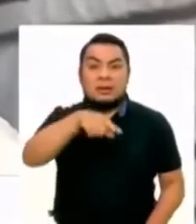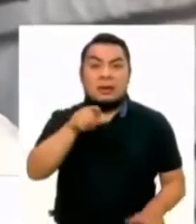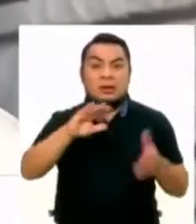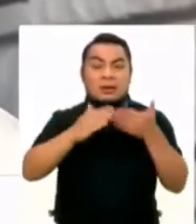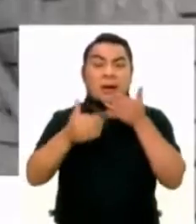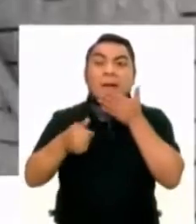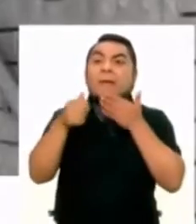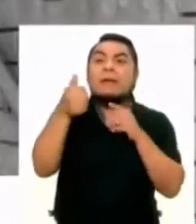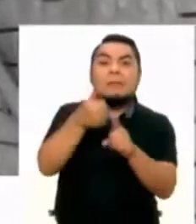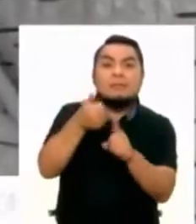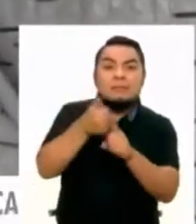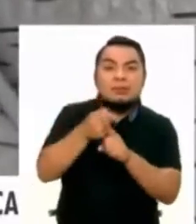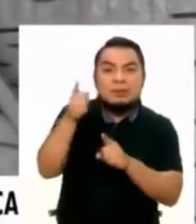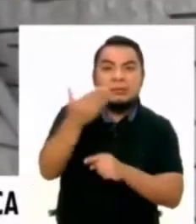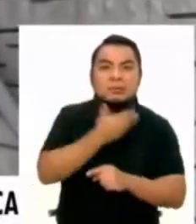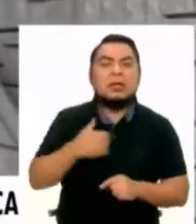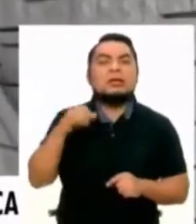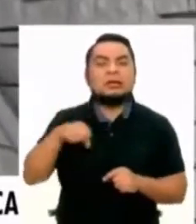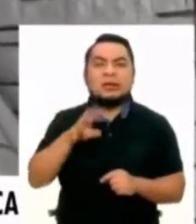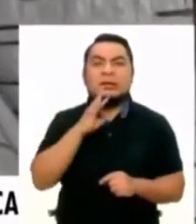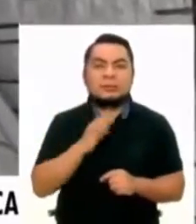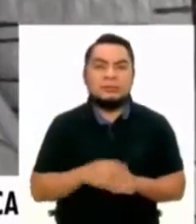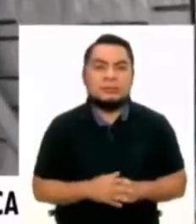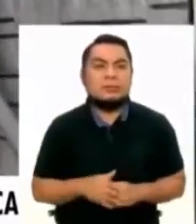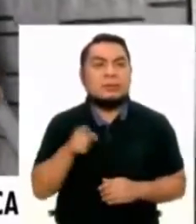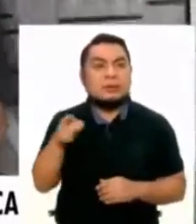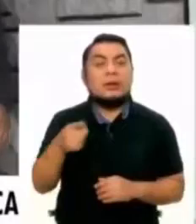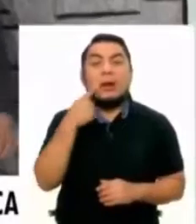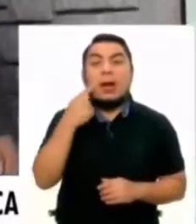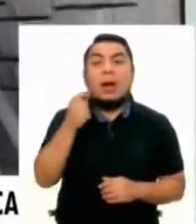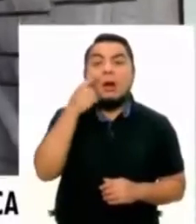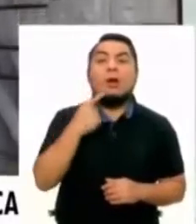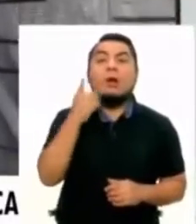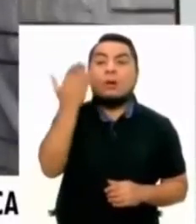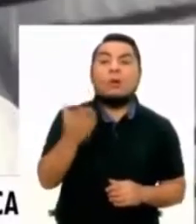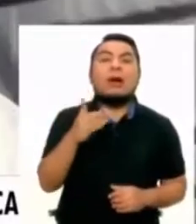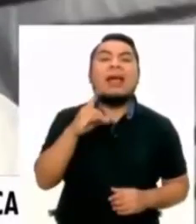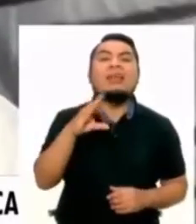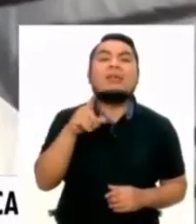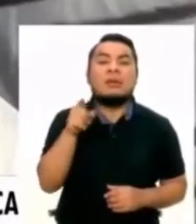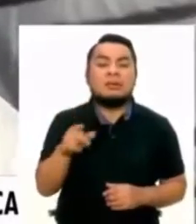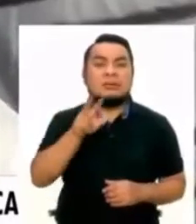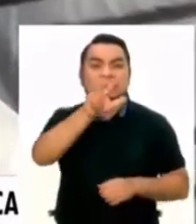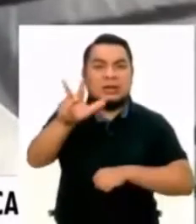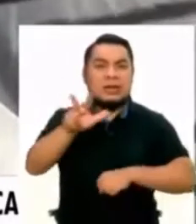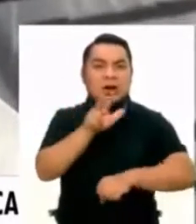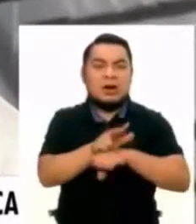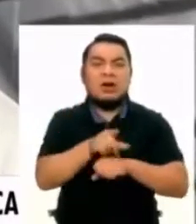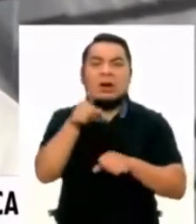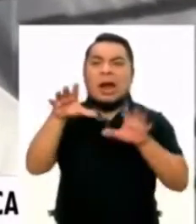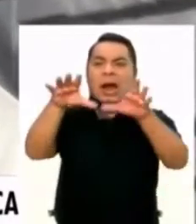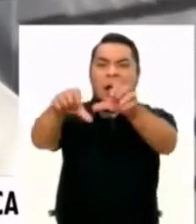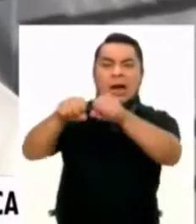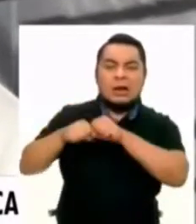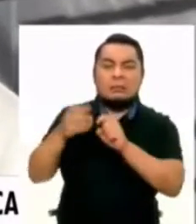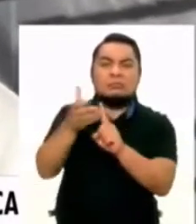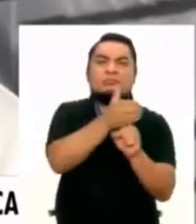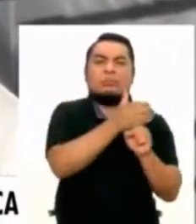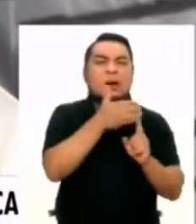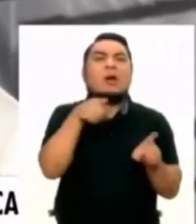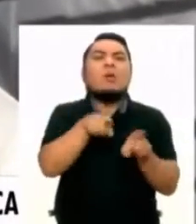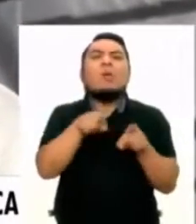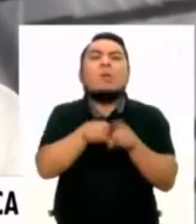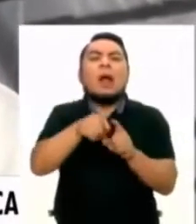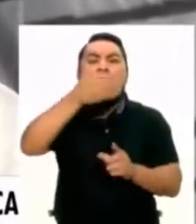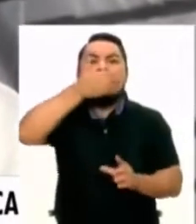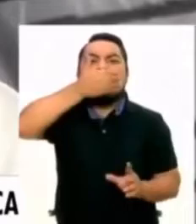del propio presidente. Ya en Lima y fuera de peligro, Eduardo Quispe dijo que fue secuestrado casi 3 horas junto al camarógrafo Elmer